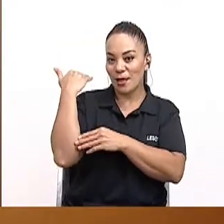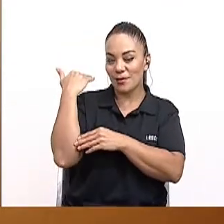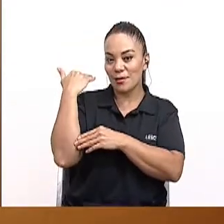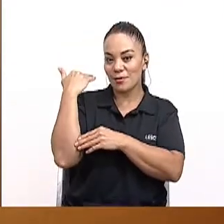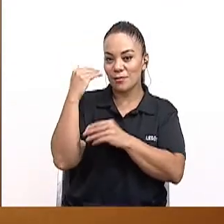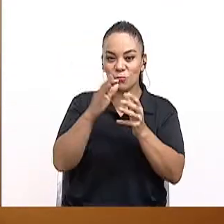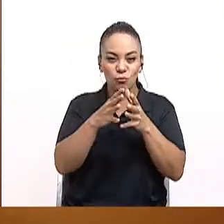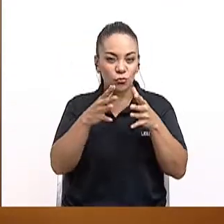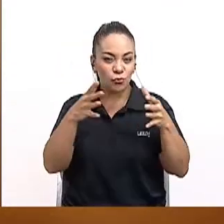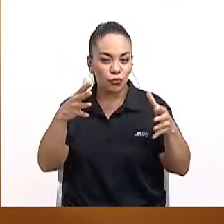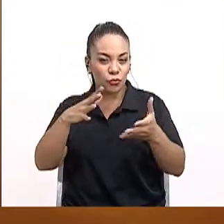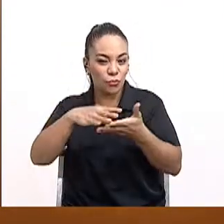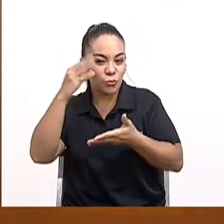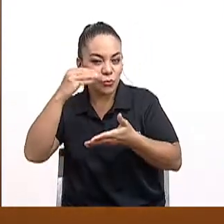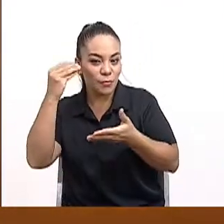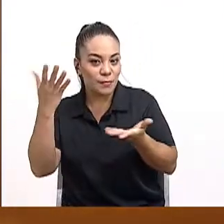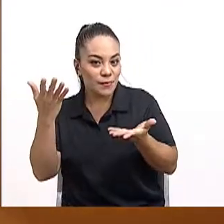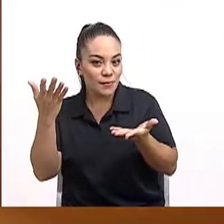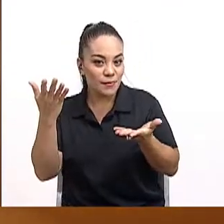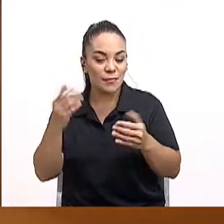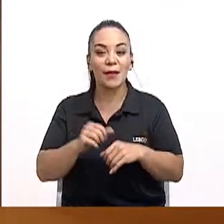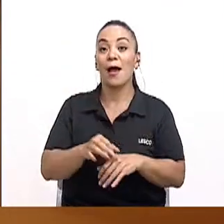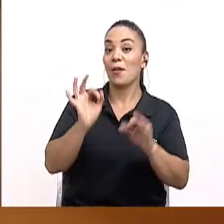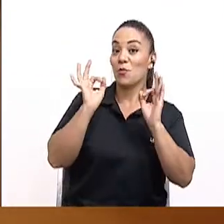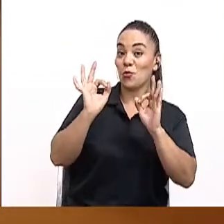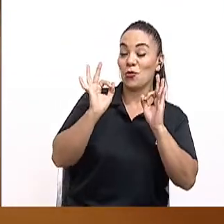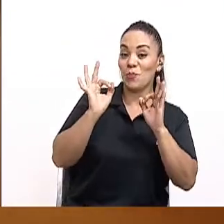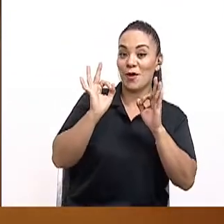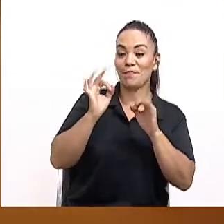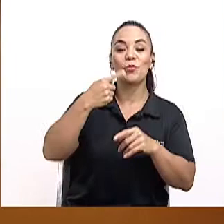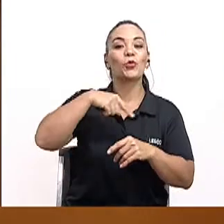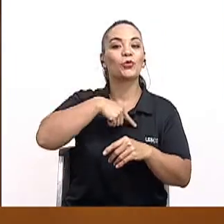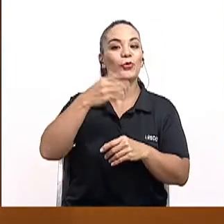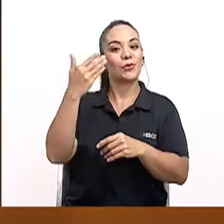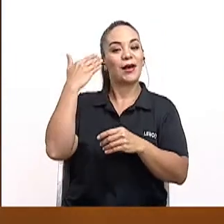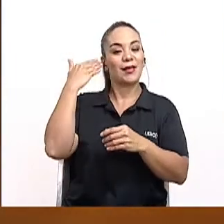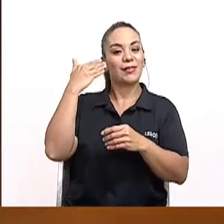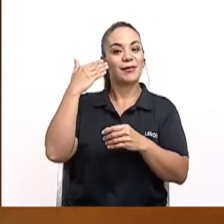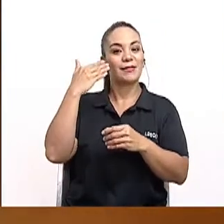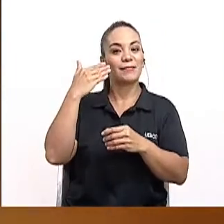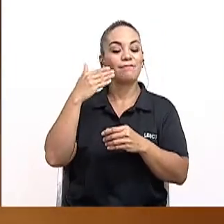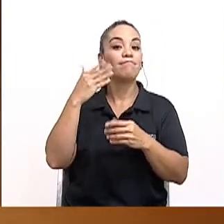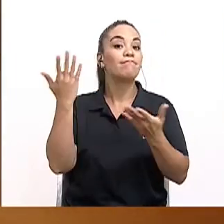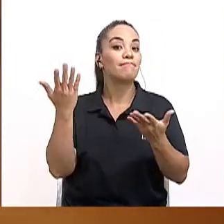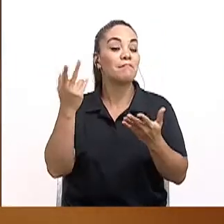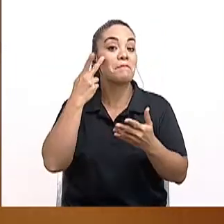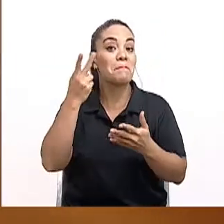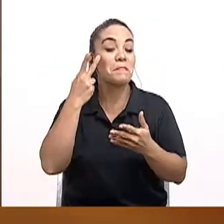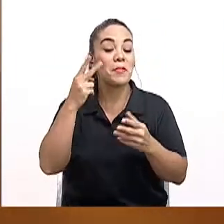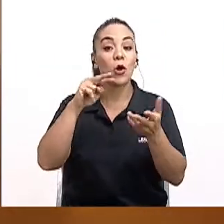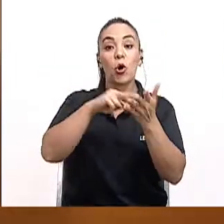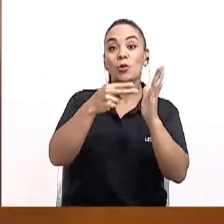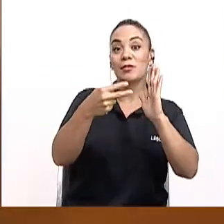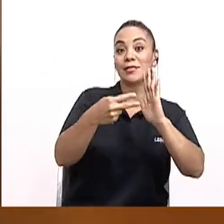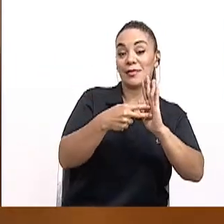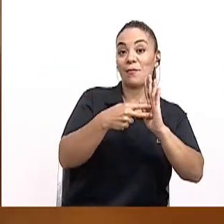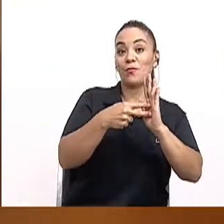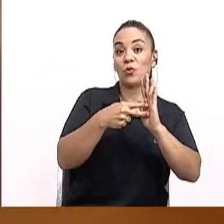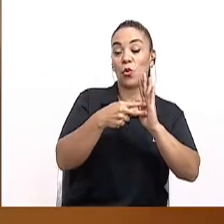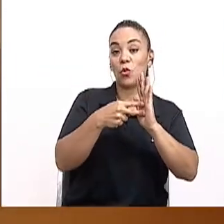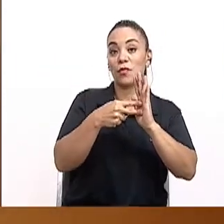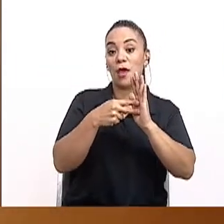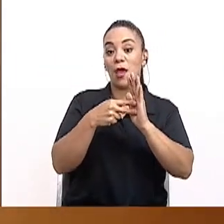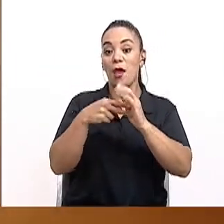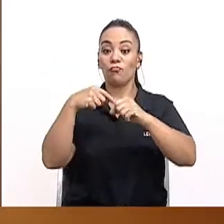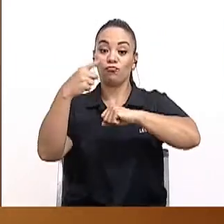ampliando? Muy bien, claro, estuvimos ampliando el concepto de radiactividad, la diferencia entre